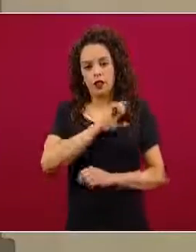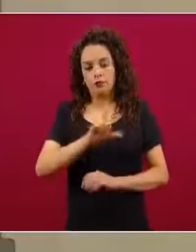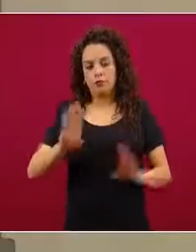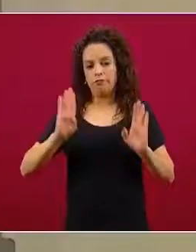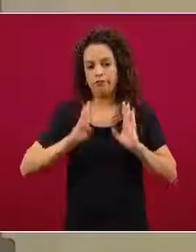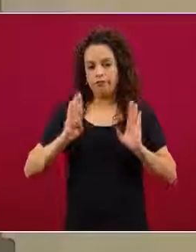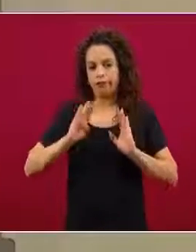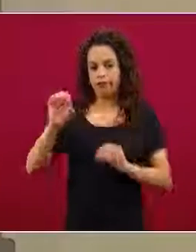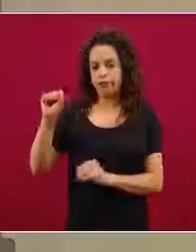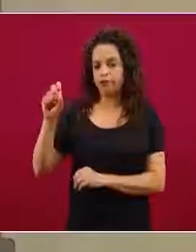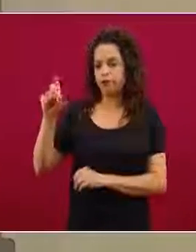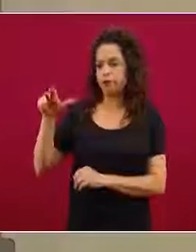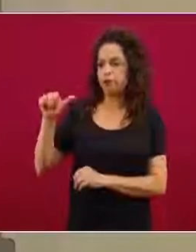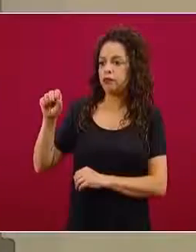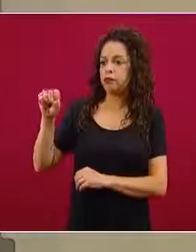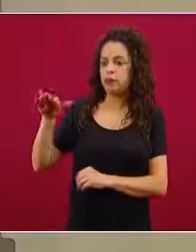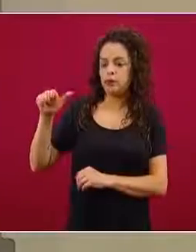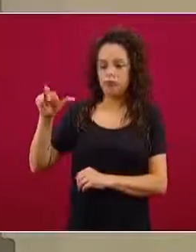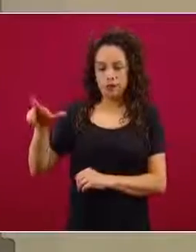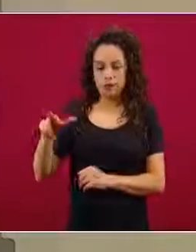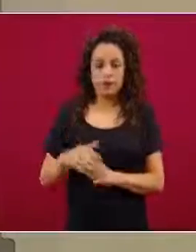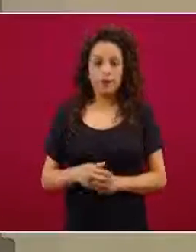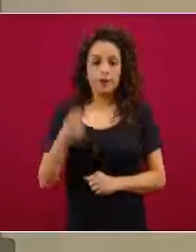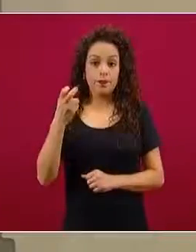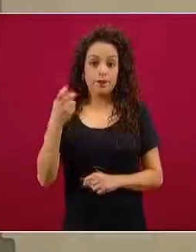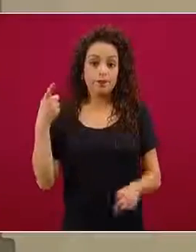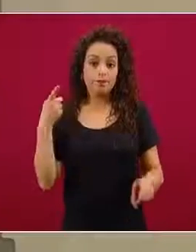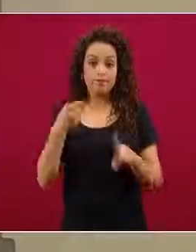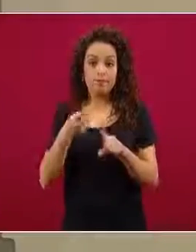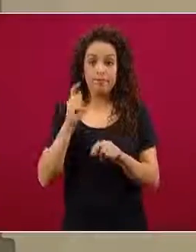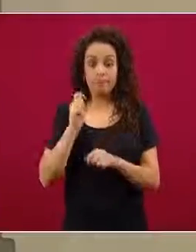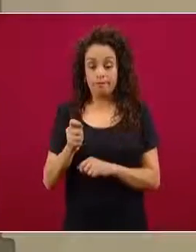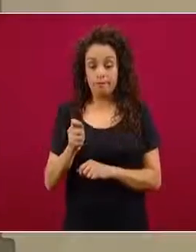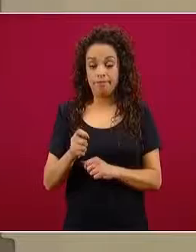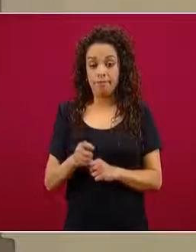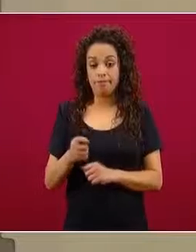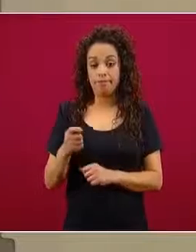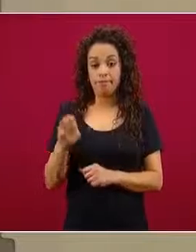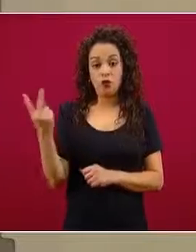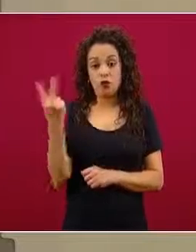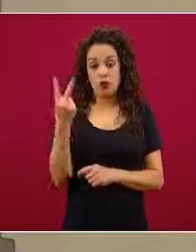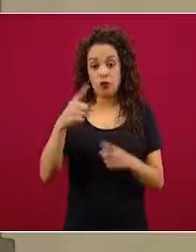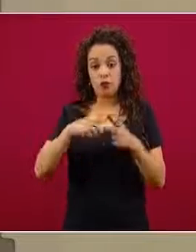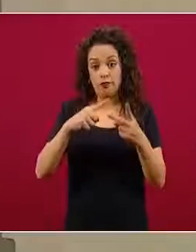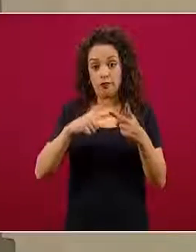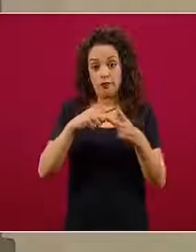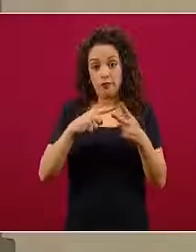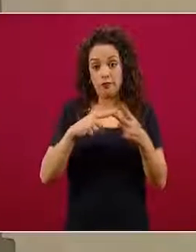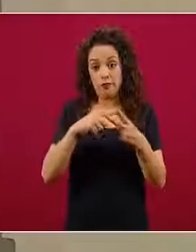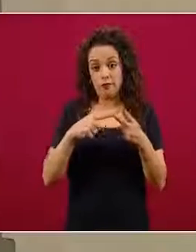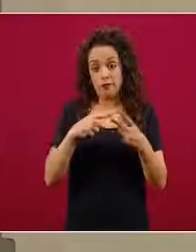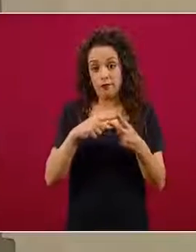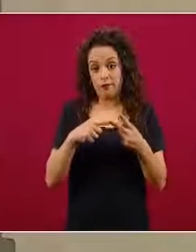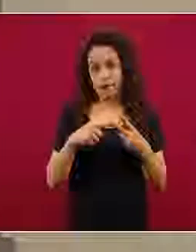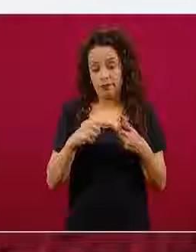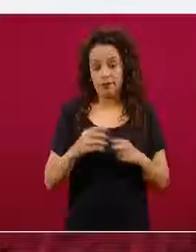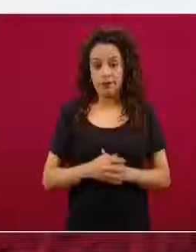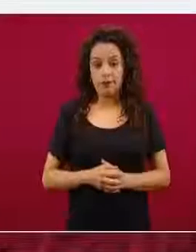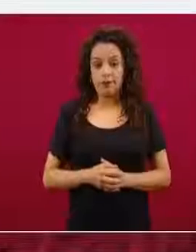Marina. Entonces, su mercado es únicamente Ejército y Armada, como le llaman a la Secretaría de